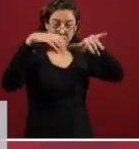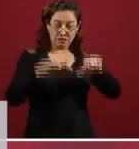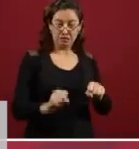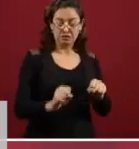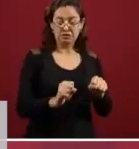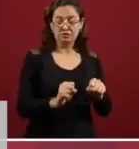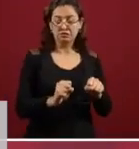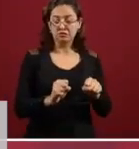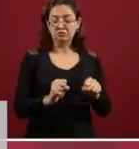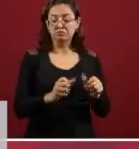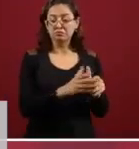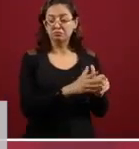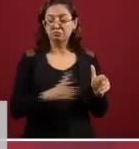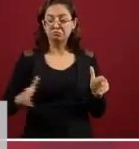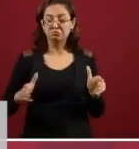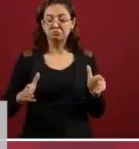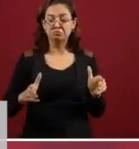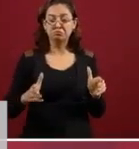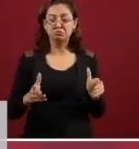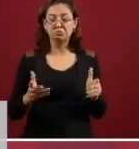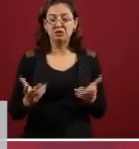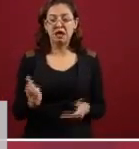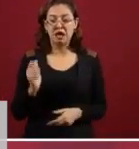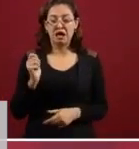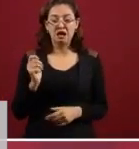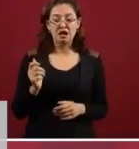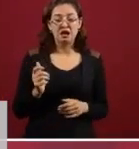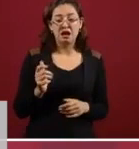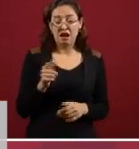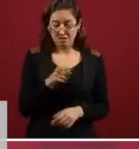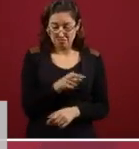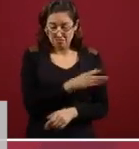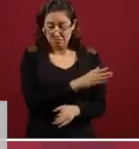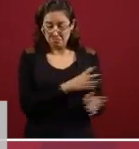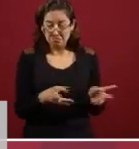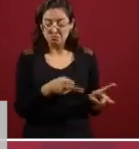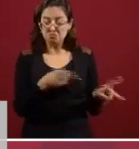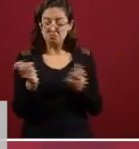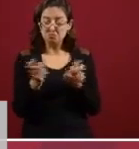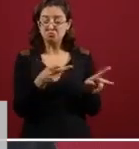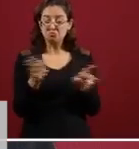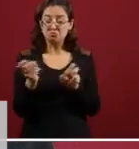colonial, se había llevado a cabo un saqueo